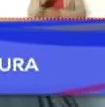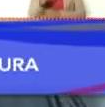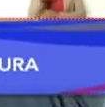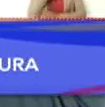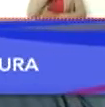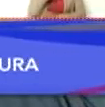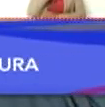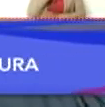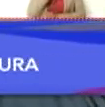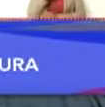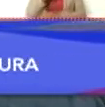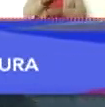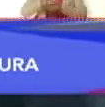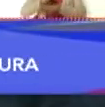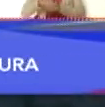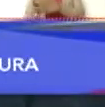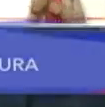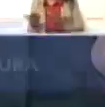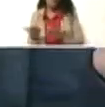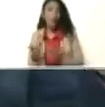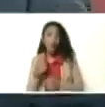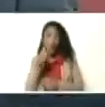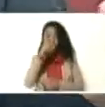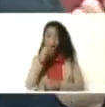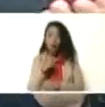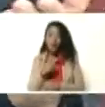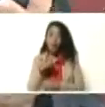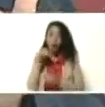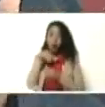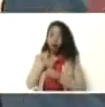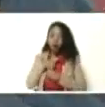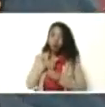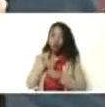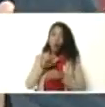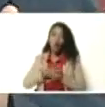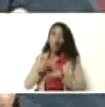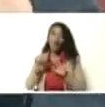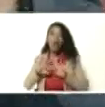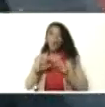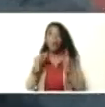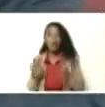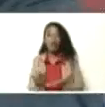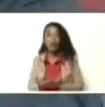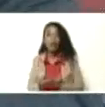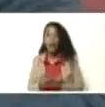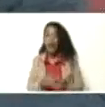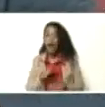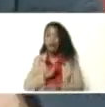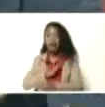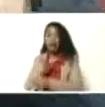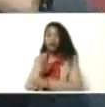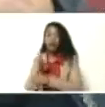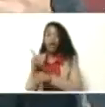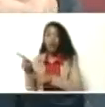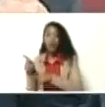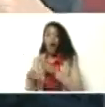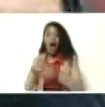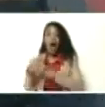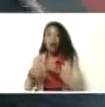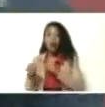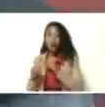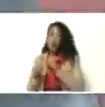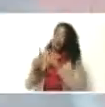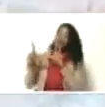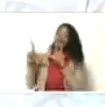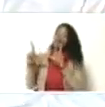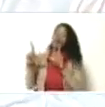difícil, presidente, porque han estado un año prácticamente inactivos por causa de la pandemia. Y así que esta serie ha generado una gran expectativa y